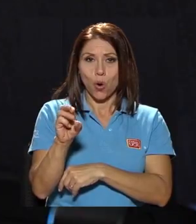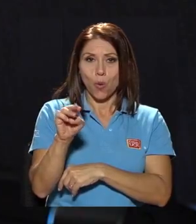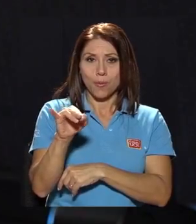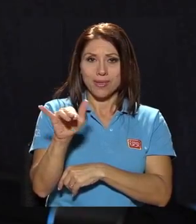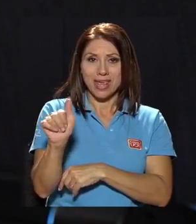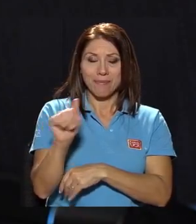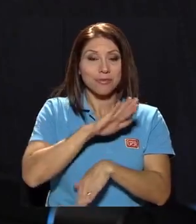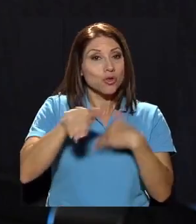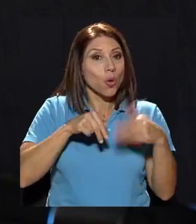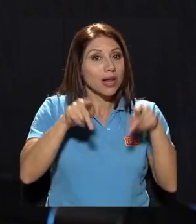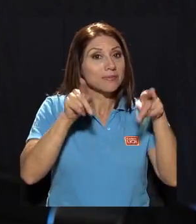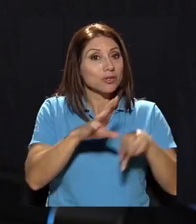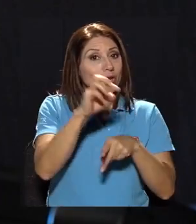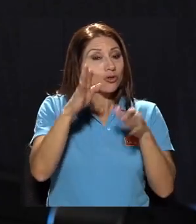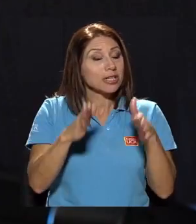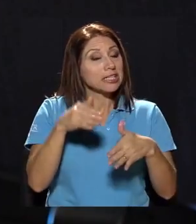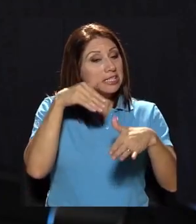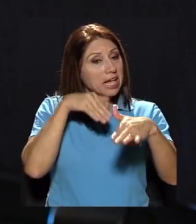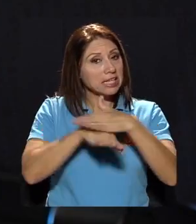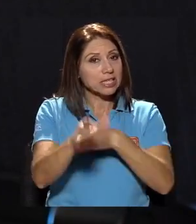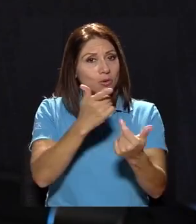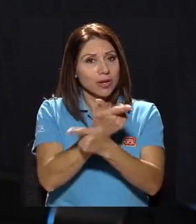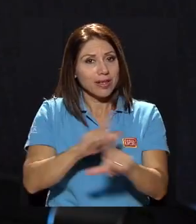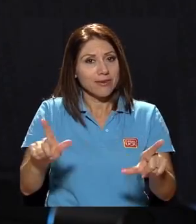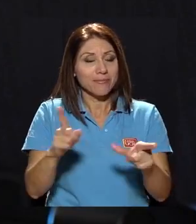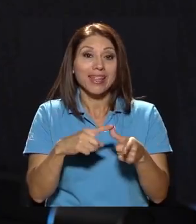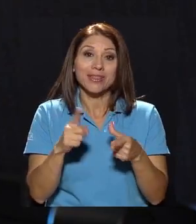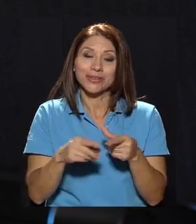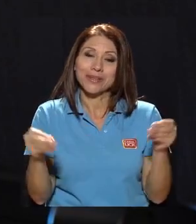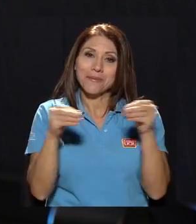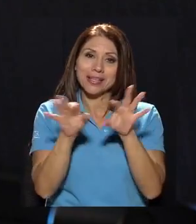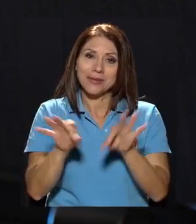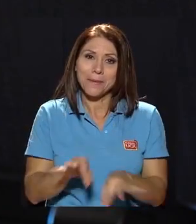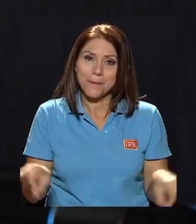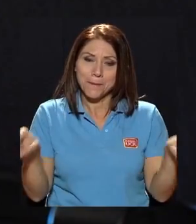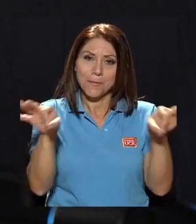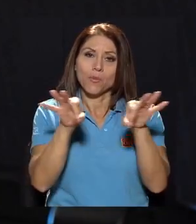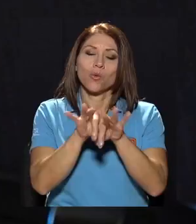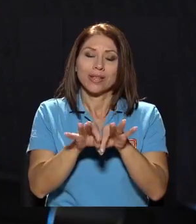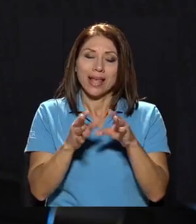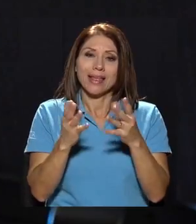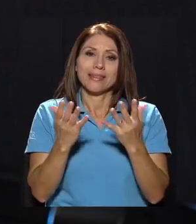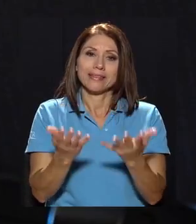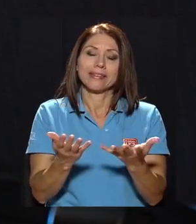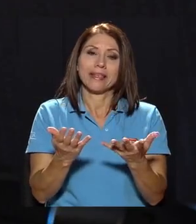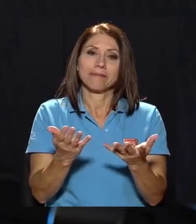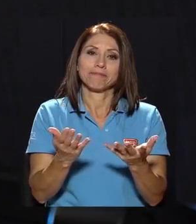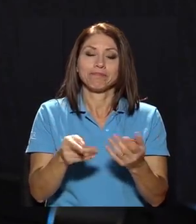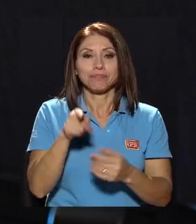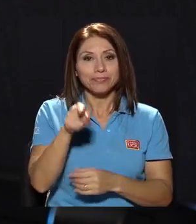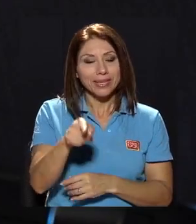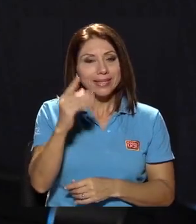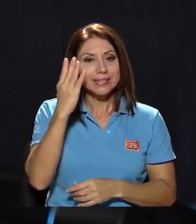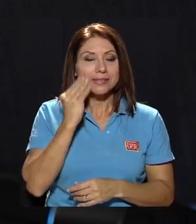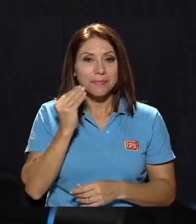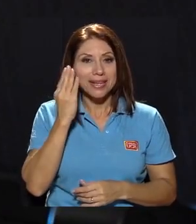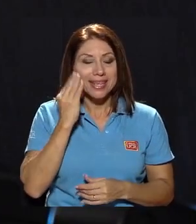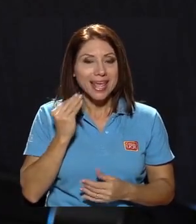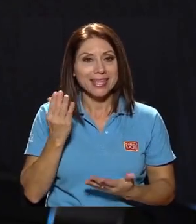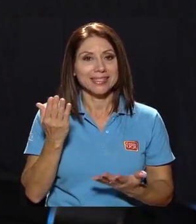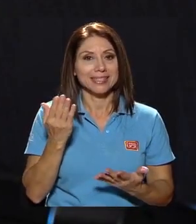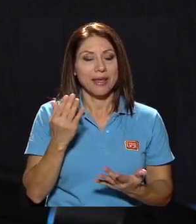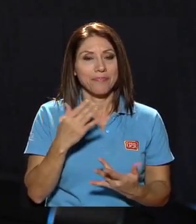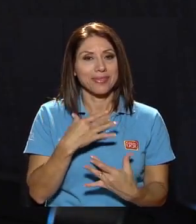los costarricenses. Entonces, más importante, tal vez considero esa experiencia